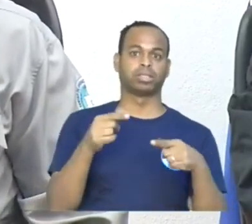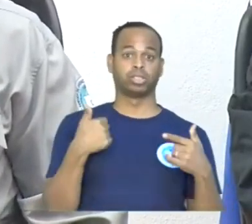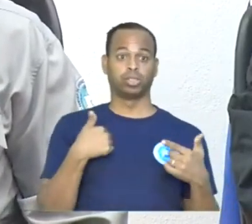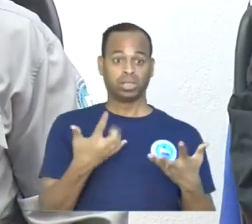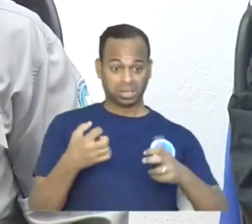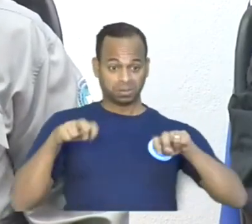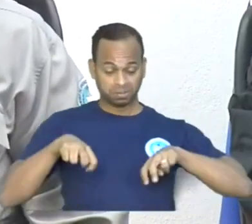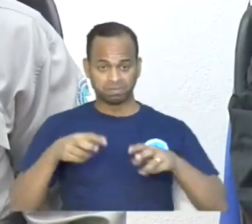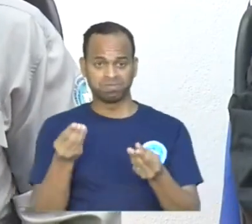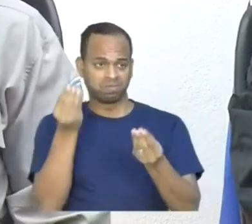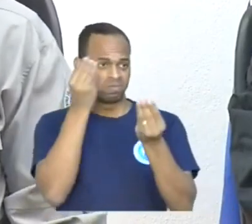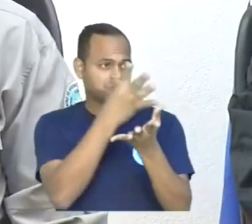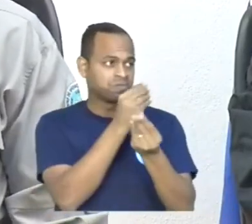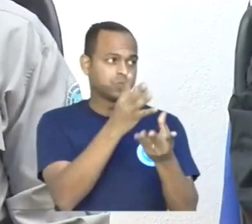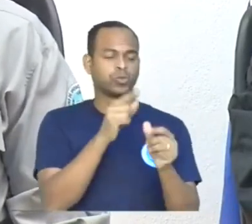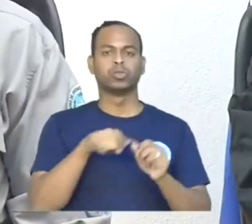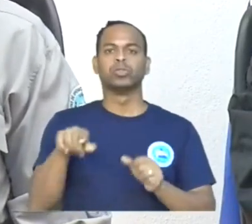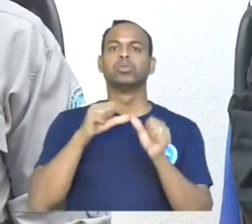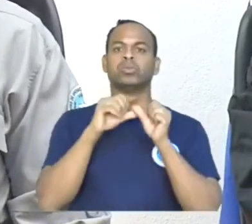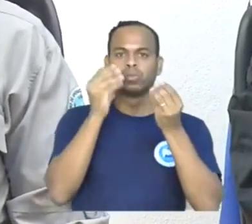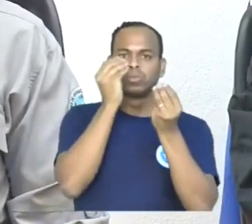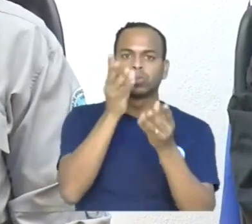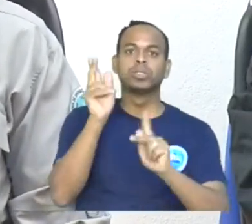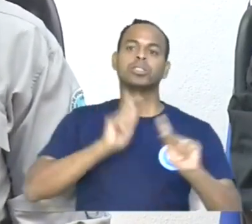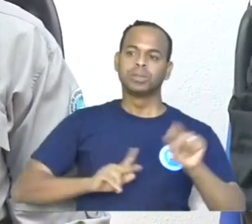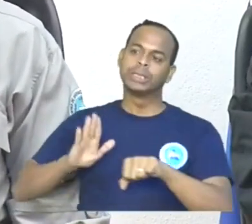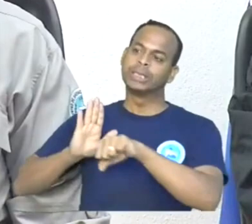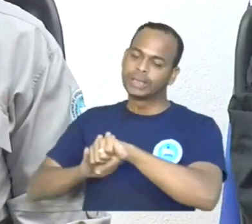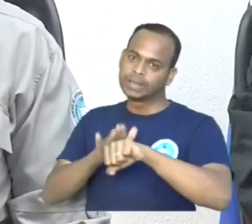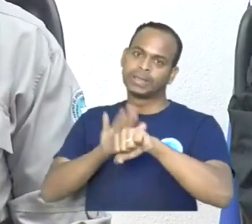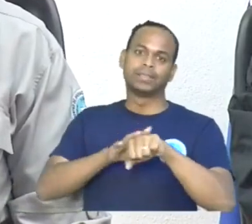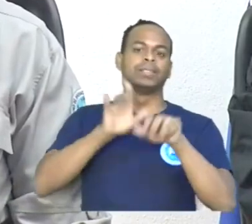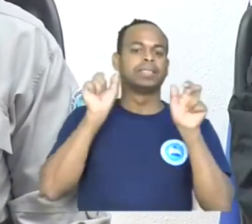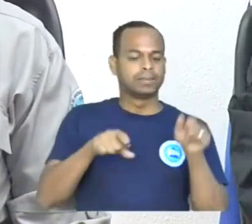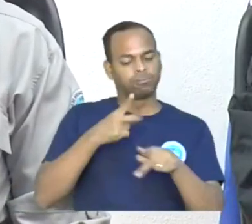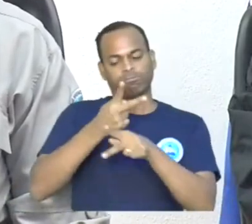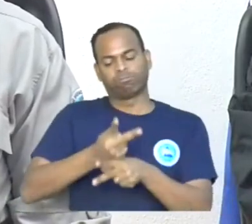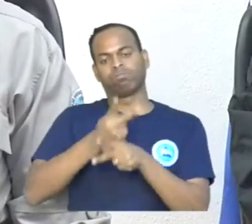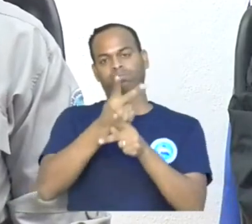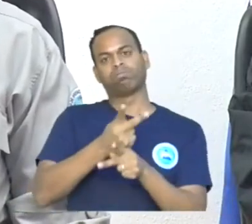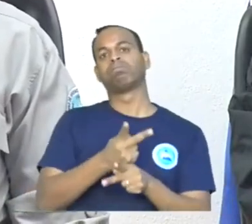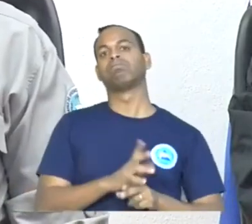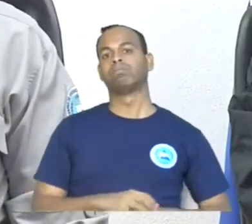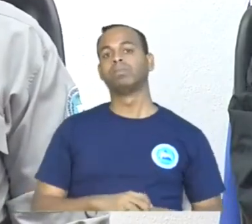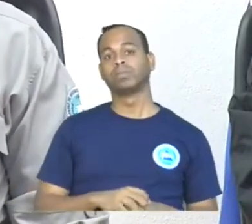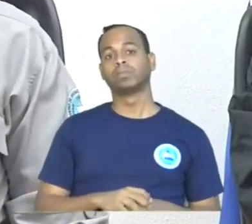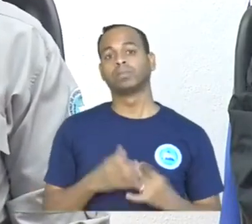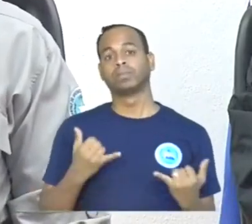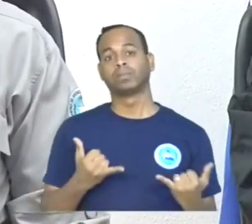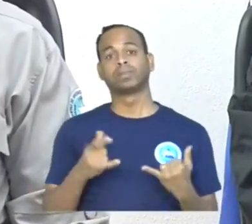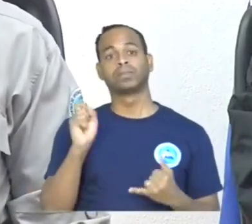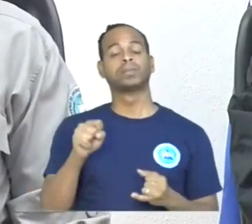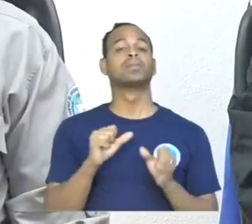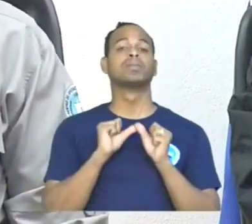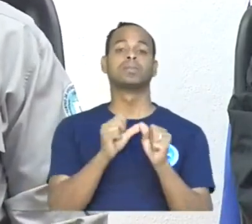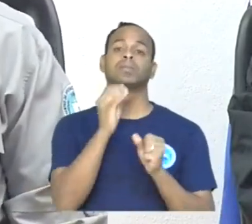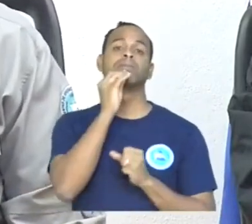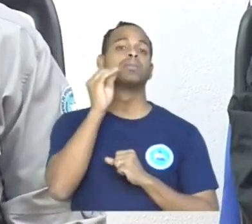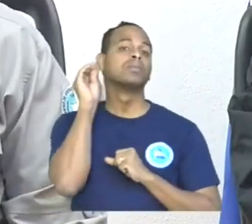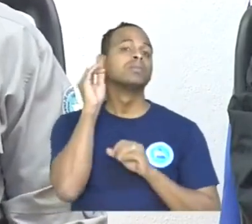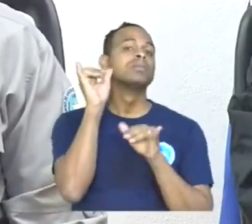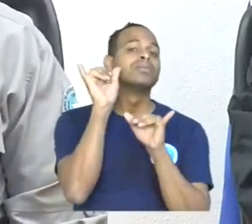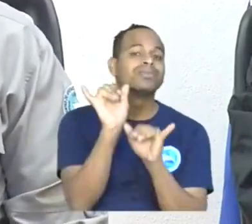este paréntesis para que ustedes se mantengan informando a la población de que el evento está impactando en este momento. Lo que tenemos que permanecer en